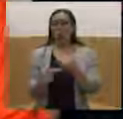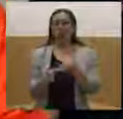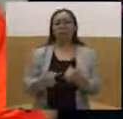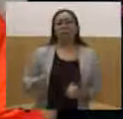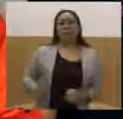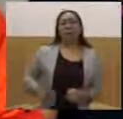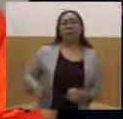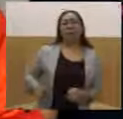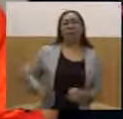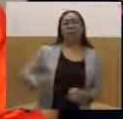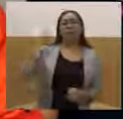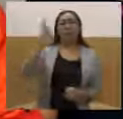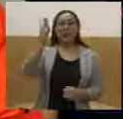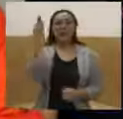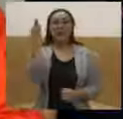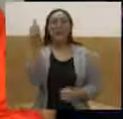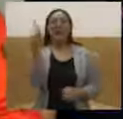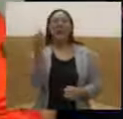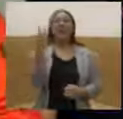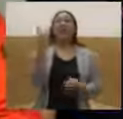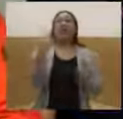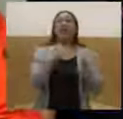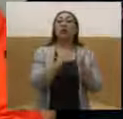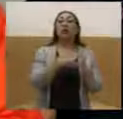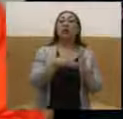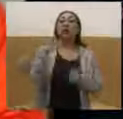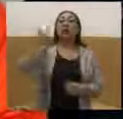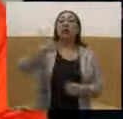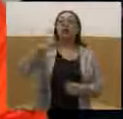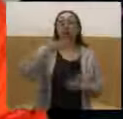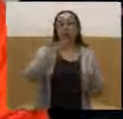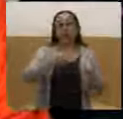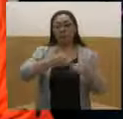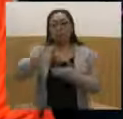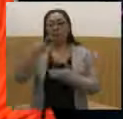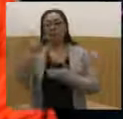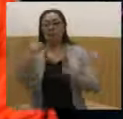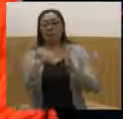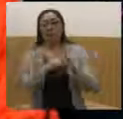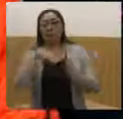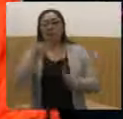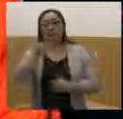De 2012 a 2018, el gasto para promover la igualdad